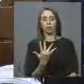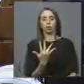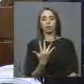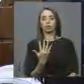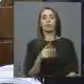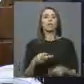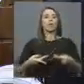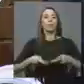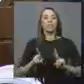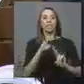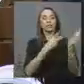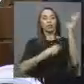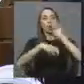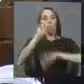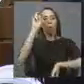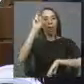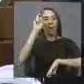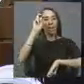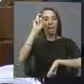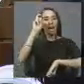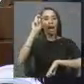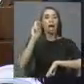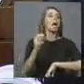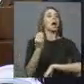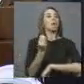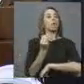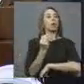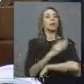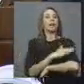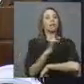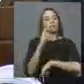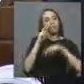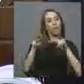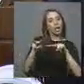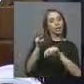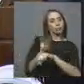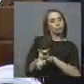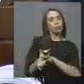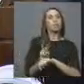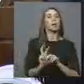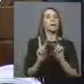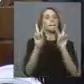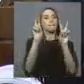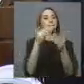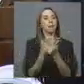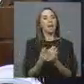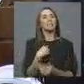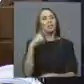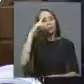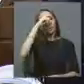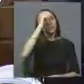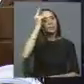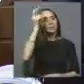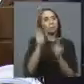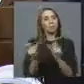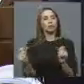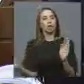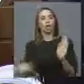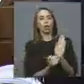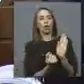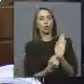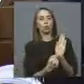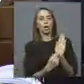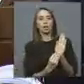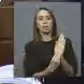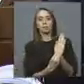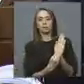ejercicio del derecho a la huelga desde el punto de vista de la buena fe y en forma pacífica me cuesta entender que alguien puede oponerse presidente a